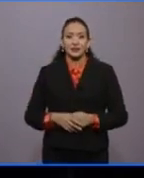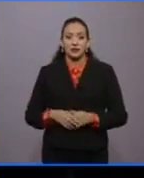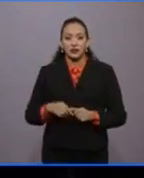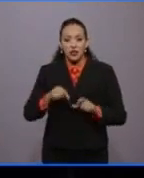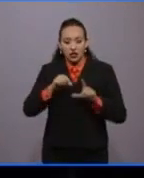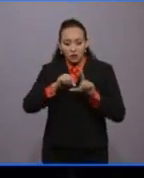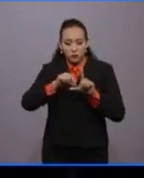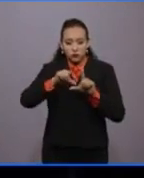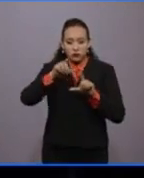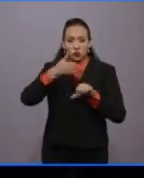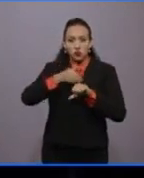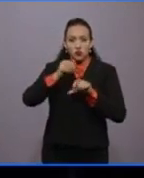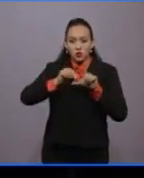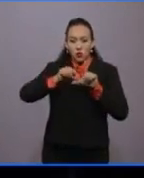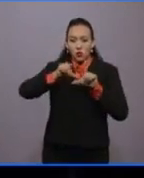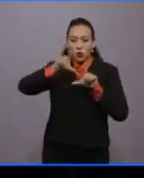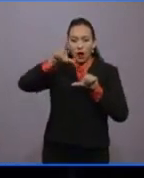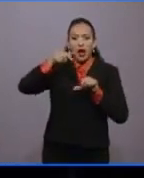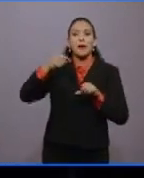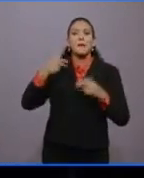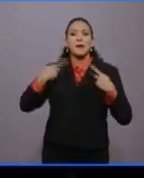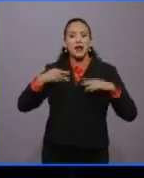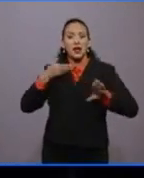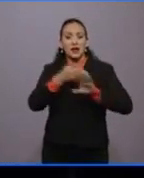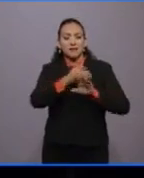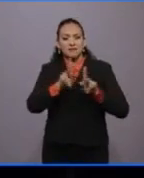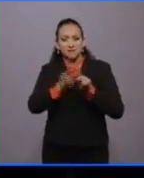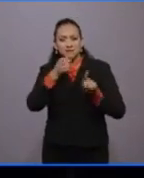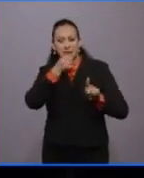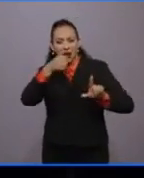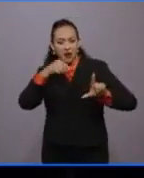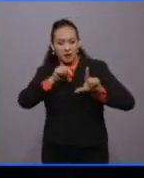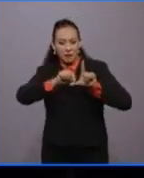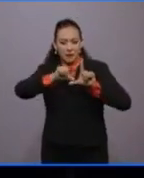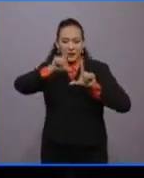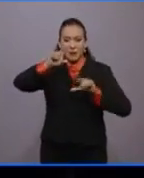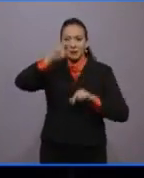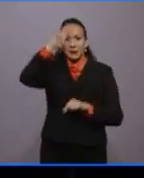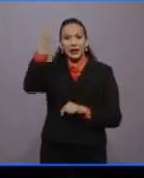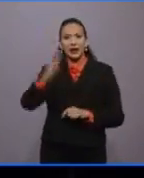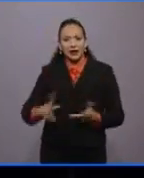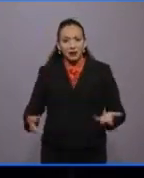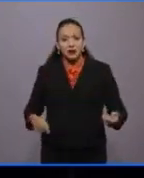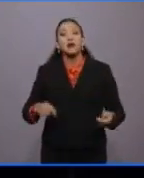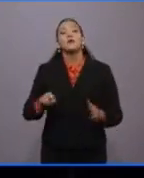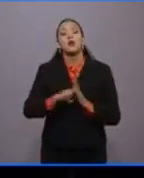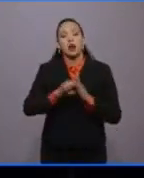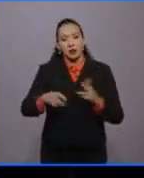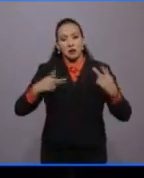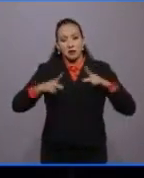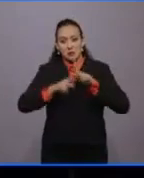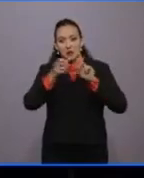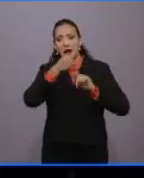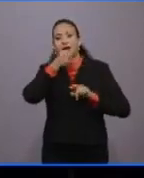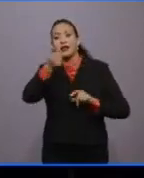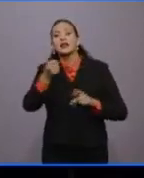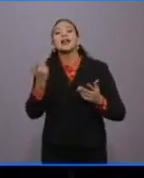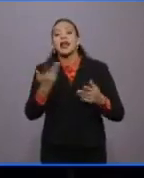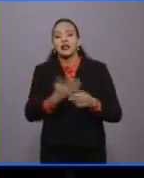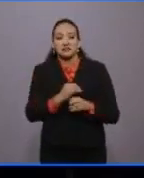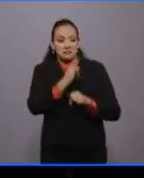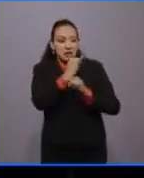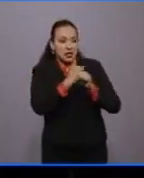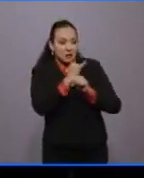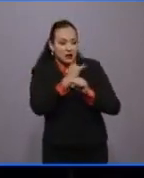prensa sigue enfrentando su propio campo de batalla. Un país en el que se censura, persigue y mata a sus